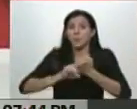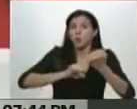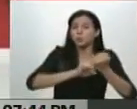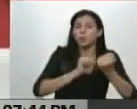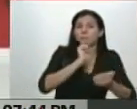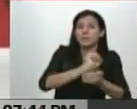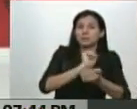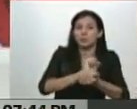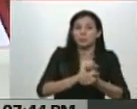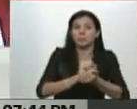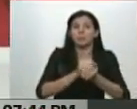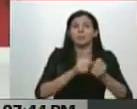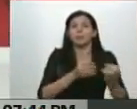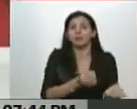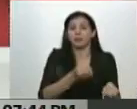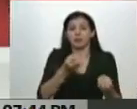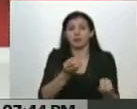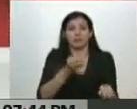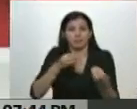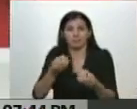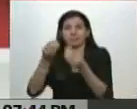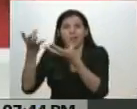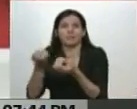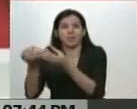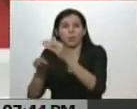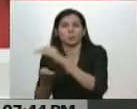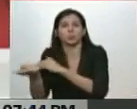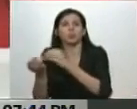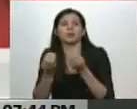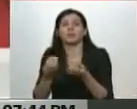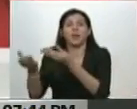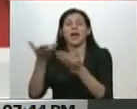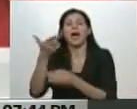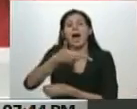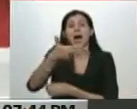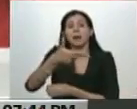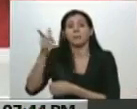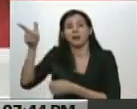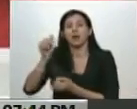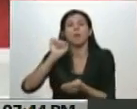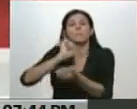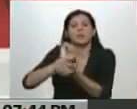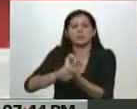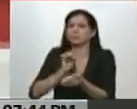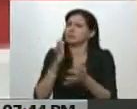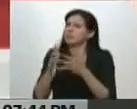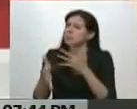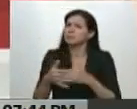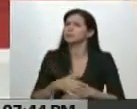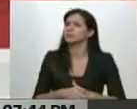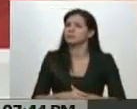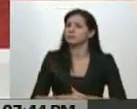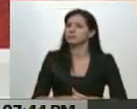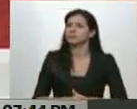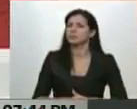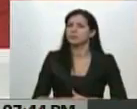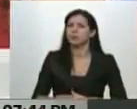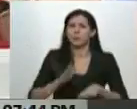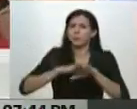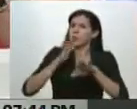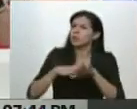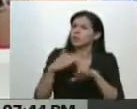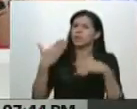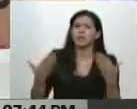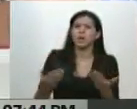poder entrar esas armas allí. Pues, o sea, queríamos también saber su posición al respecto, qué es lo que sucede. Bueno, ¿por qué se da esa